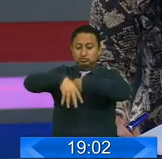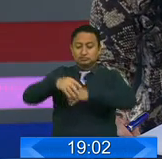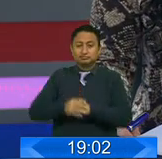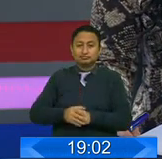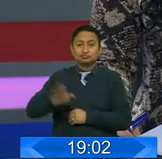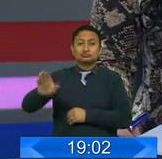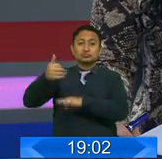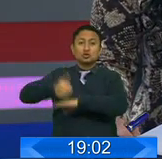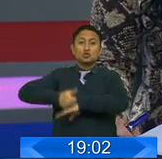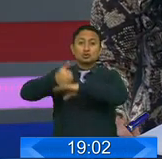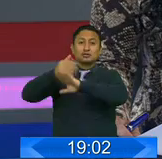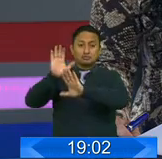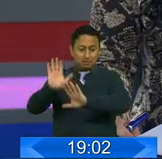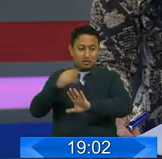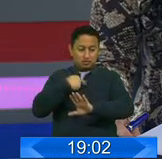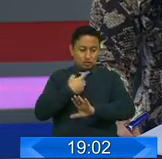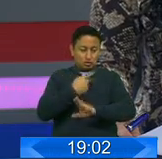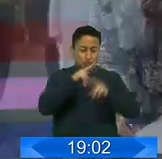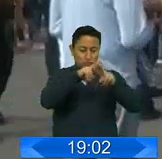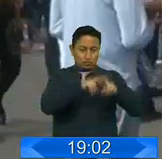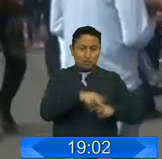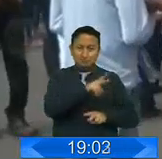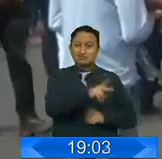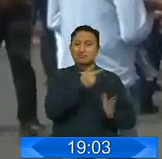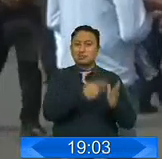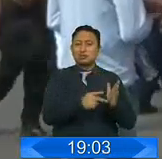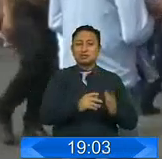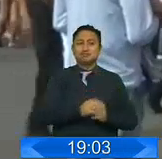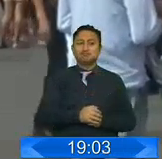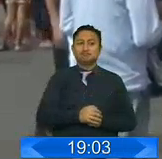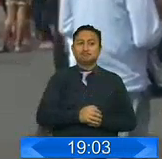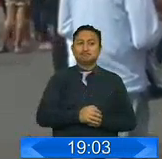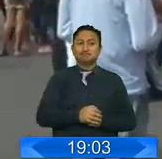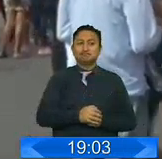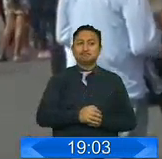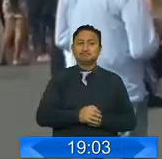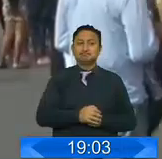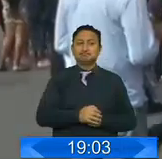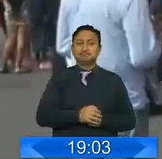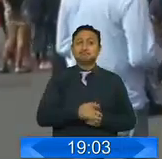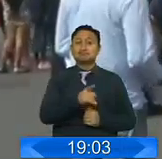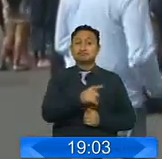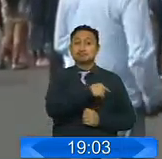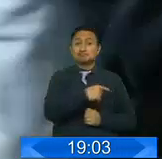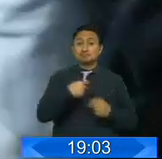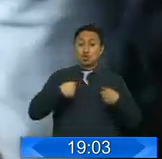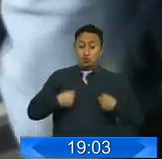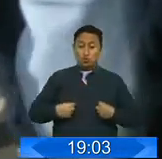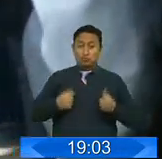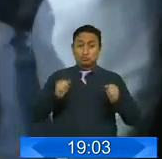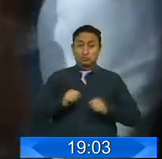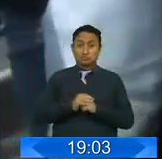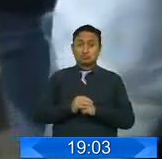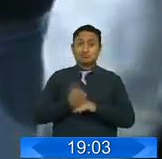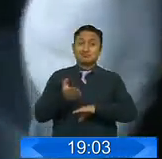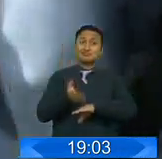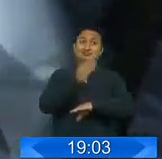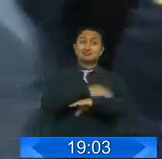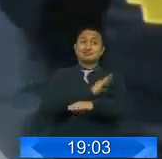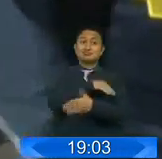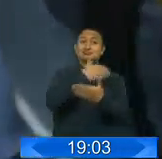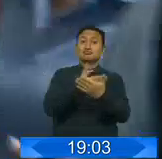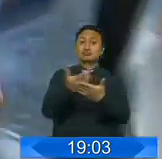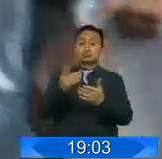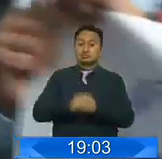prometió revisar su situación. Se pusieron los uniformes de la entidad en la que laboraron hasta la semana anterior y llegaron con